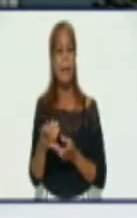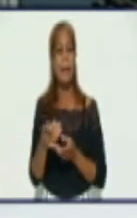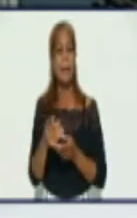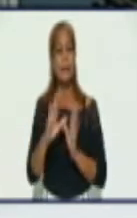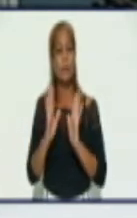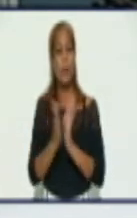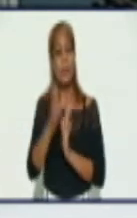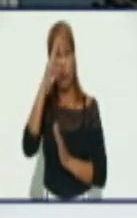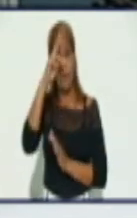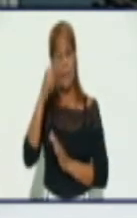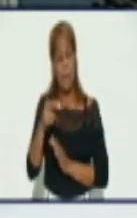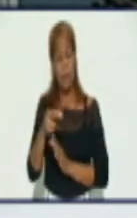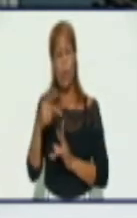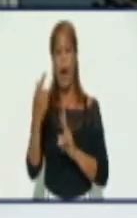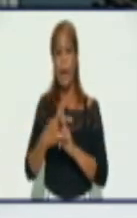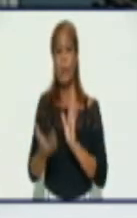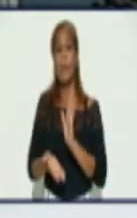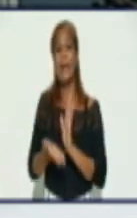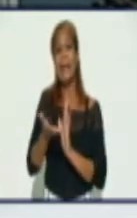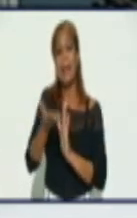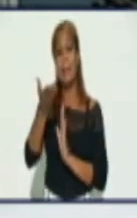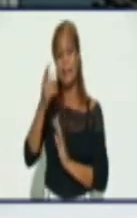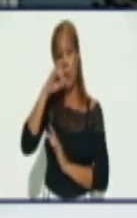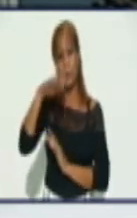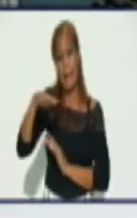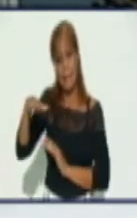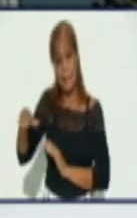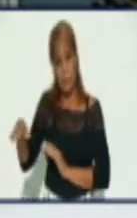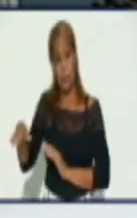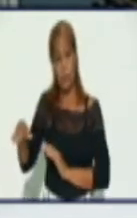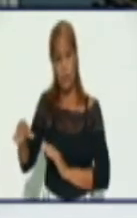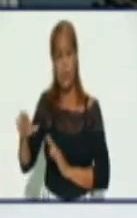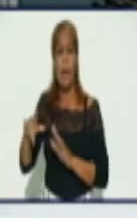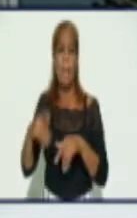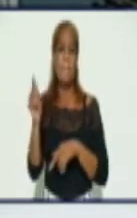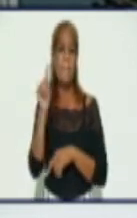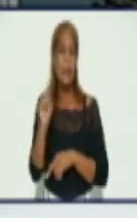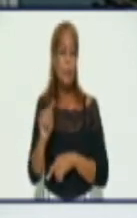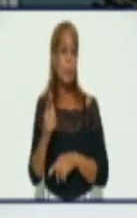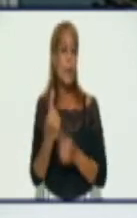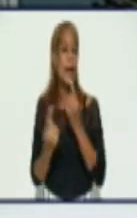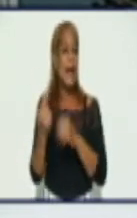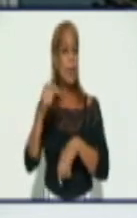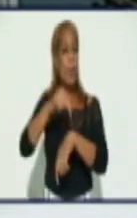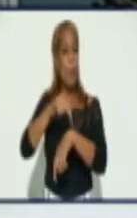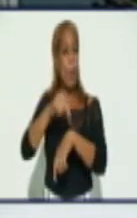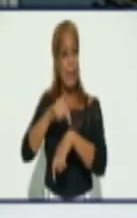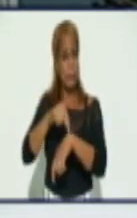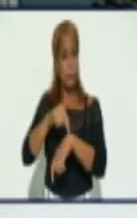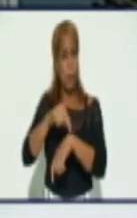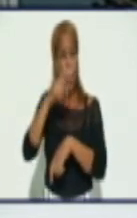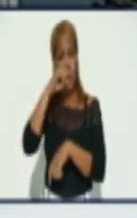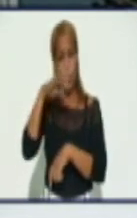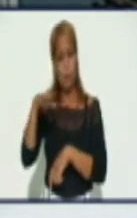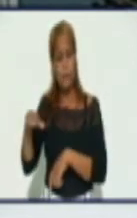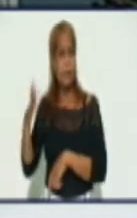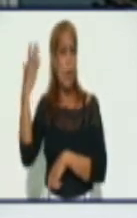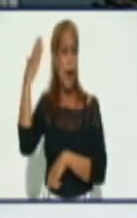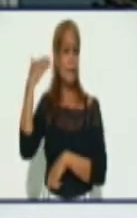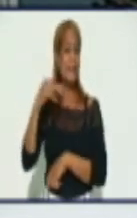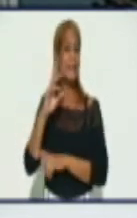territorio, es el incremento de casos en la edad pediátrica. En algún momento incluso estos pacientes eran trasladados a Santiago de Cuba,